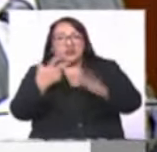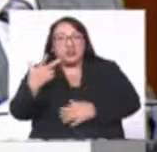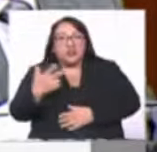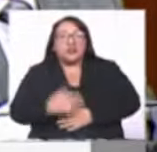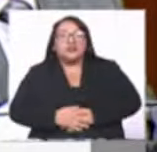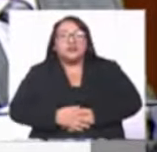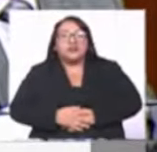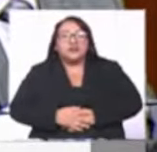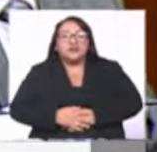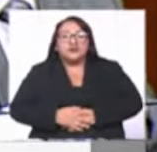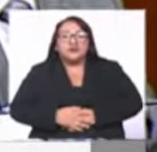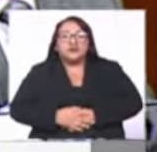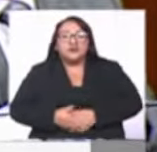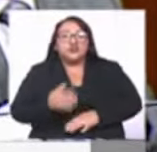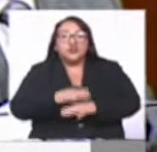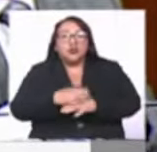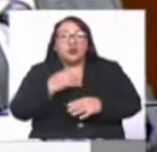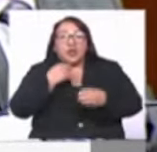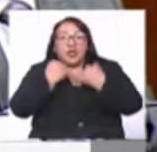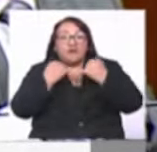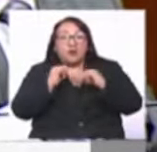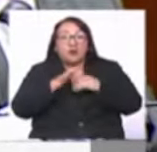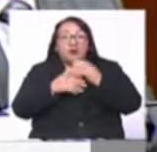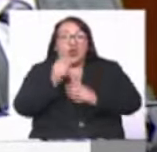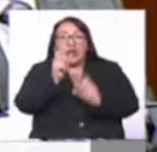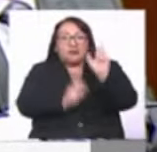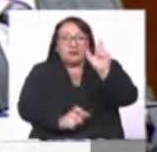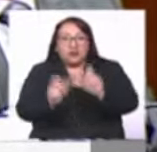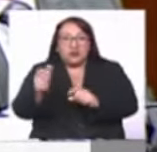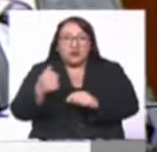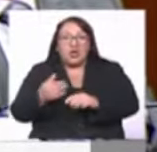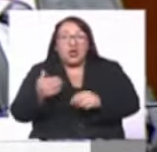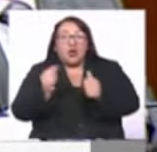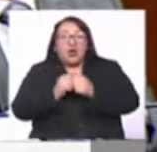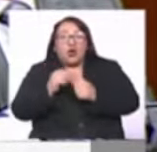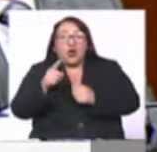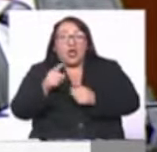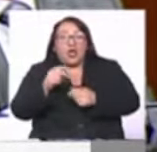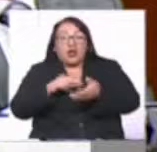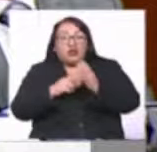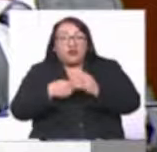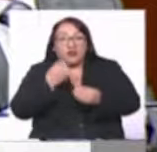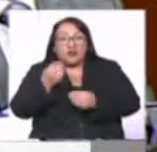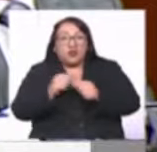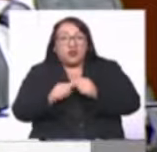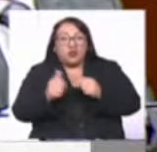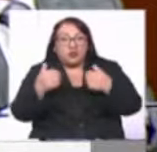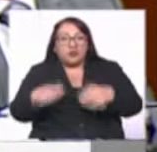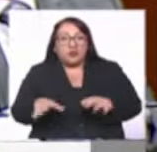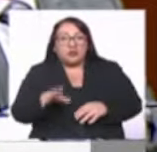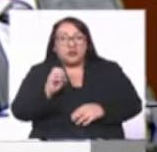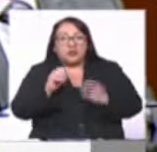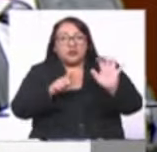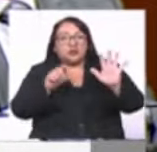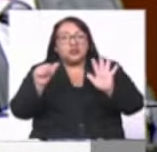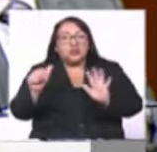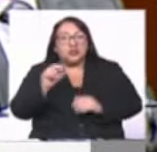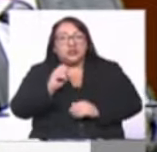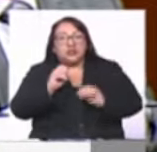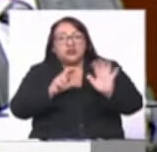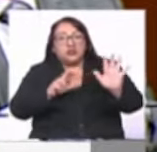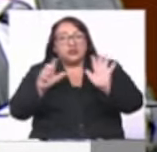373 sobre la notificación de los denunciados mediante las notificaciones numeradas con 076